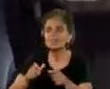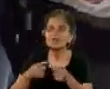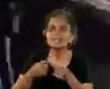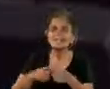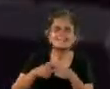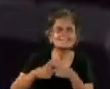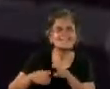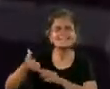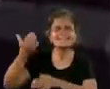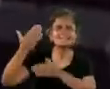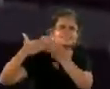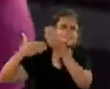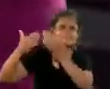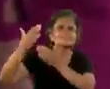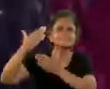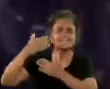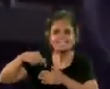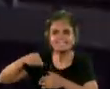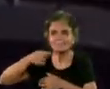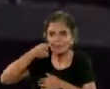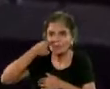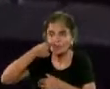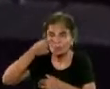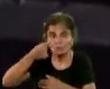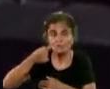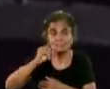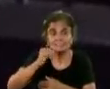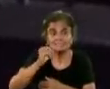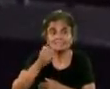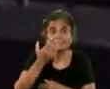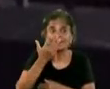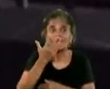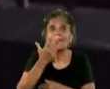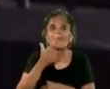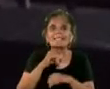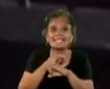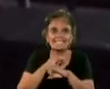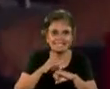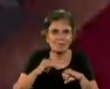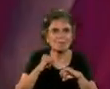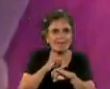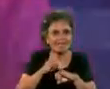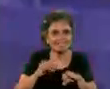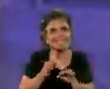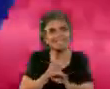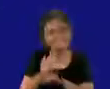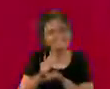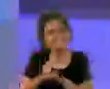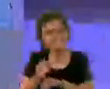técnica ancestral. Y me encantaría poder compartirla y transmitirla.